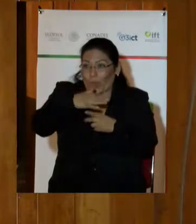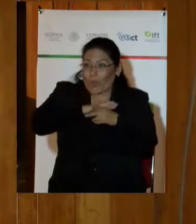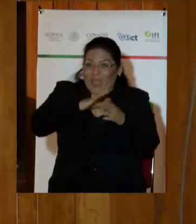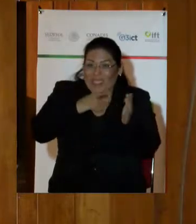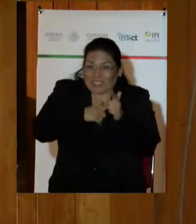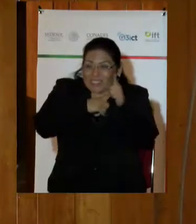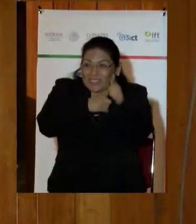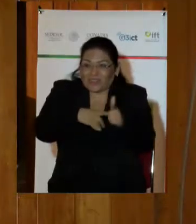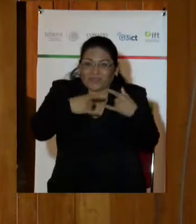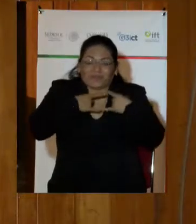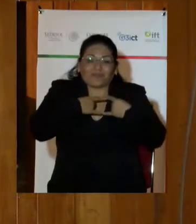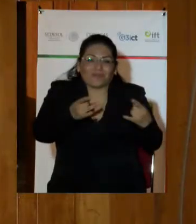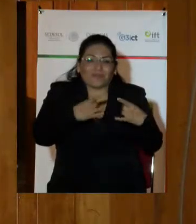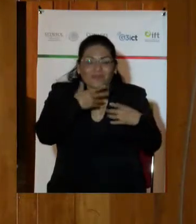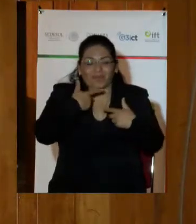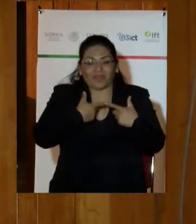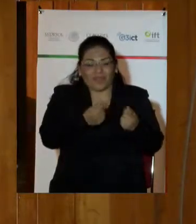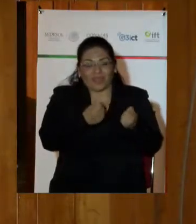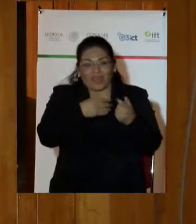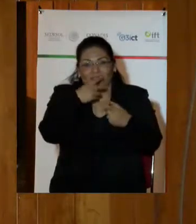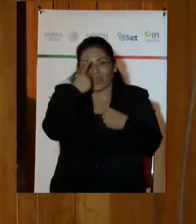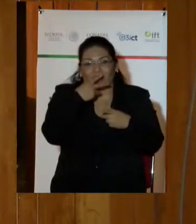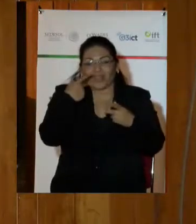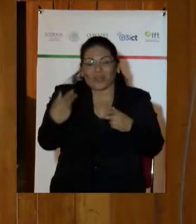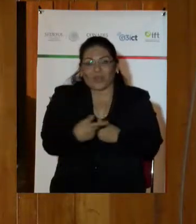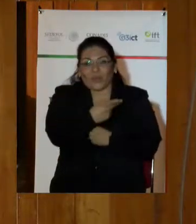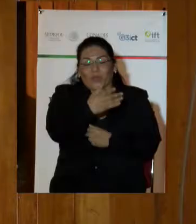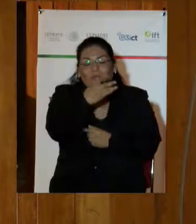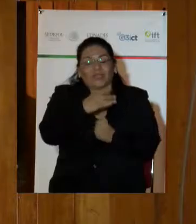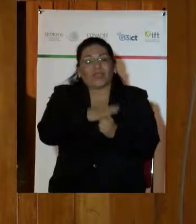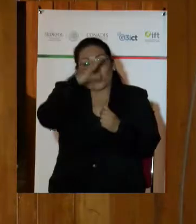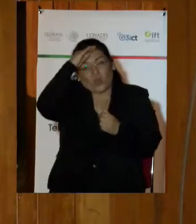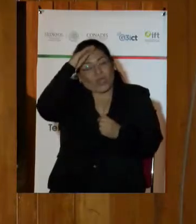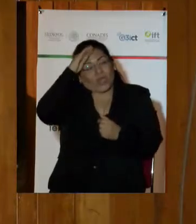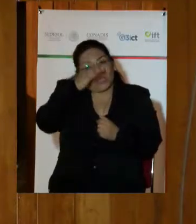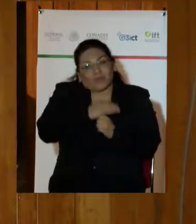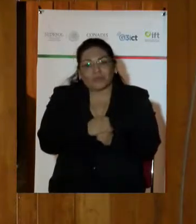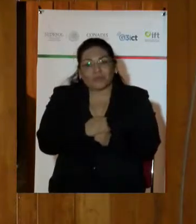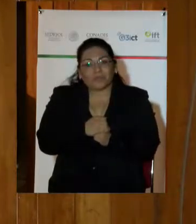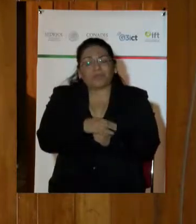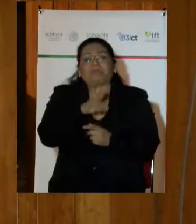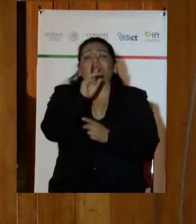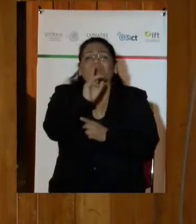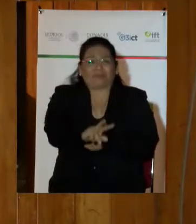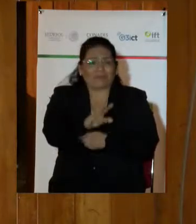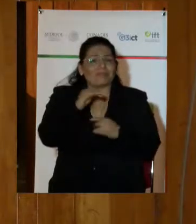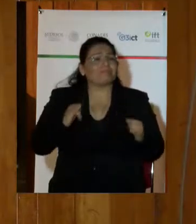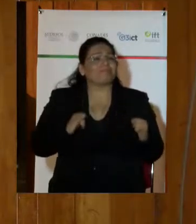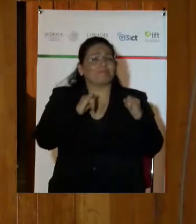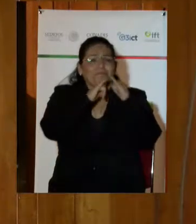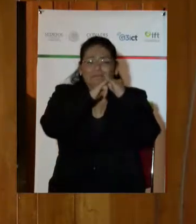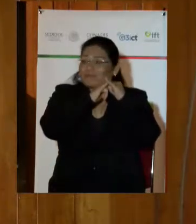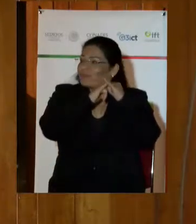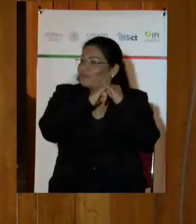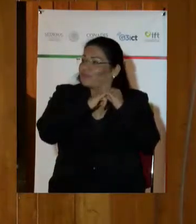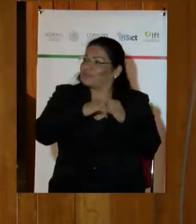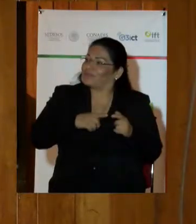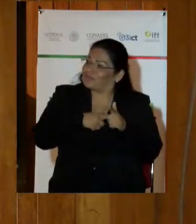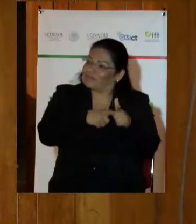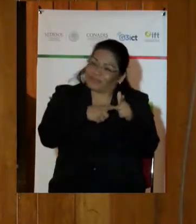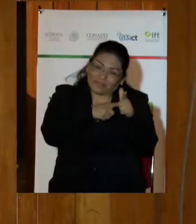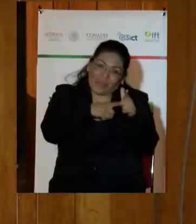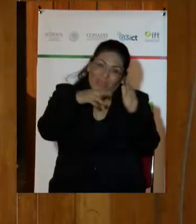En el panel pasado platicaba con Estela, que le tocó ahí participar, y yo quería preguntar, pero ya había